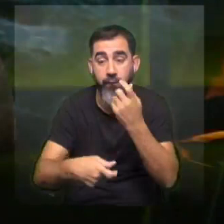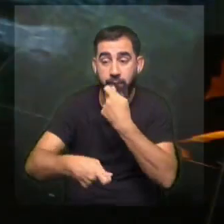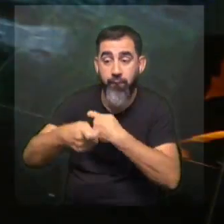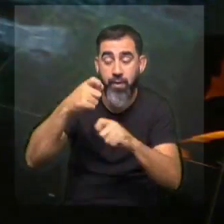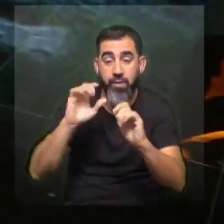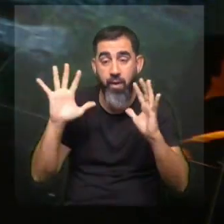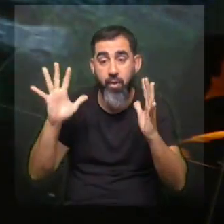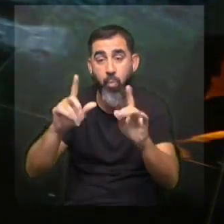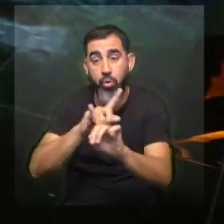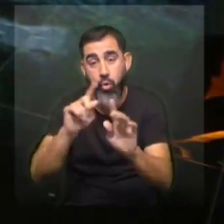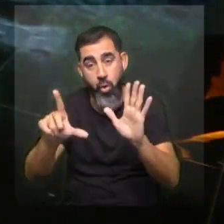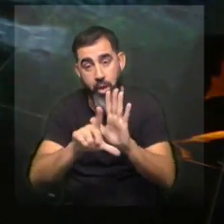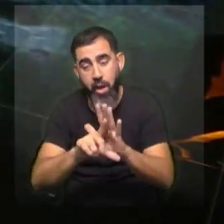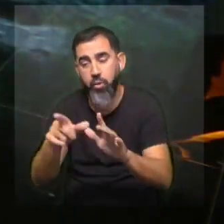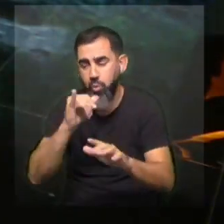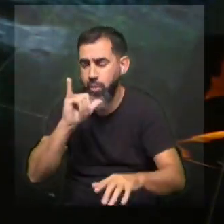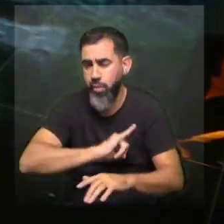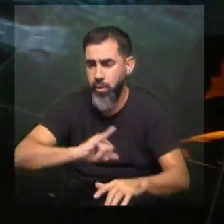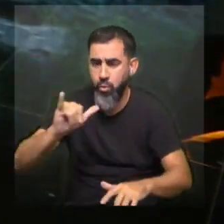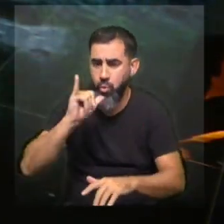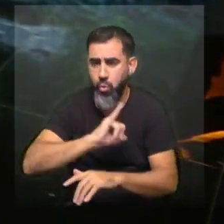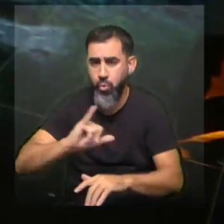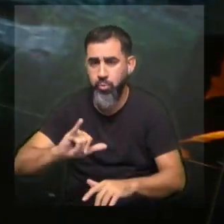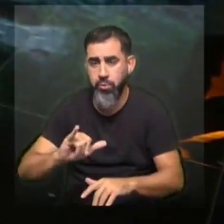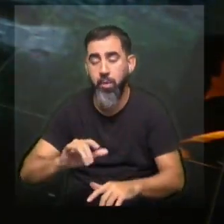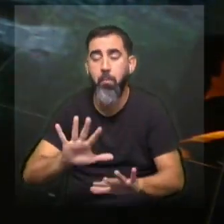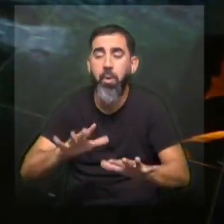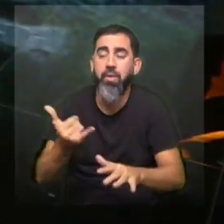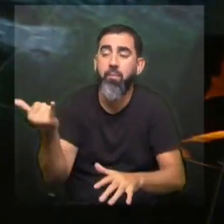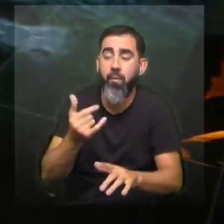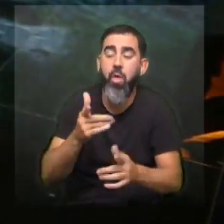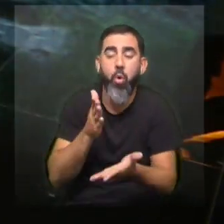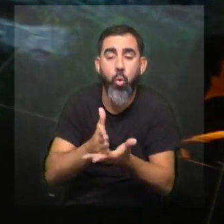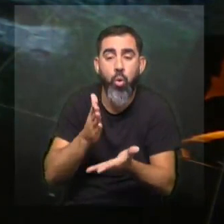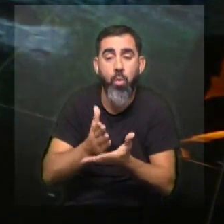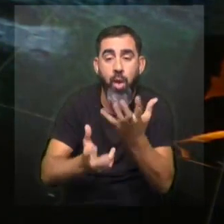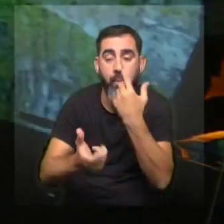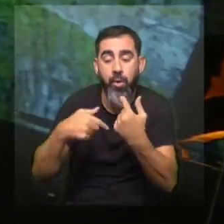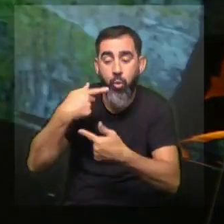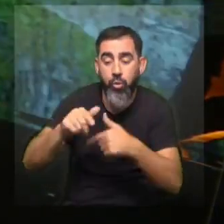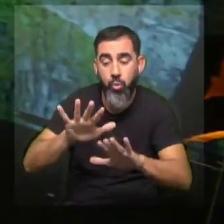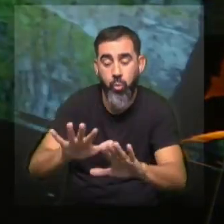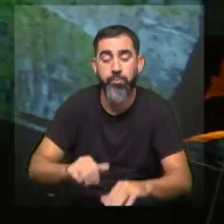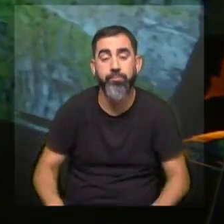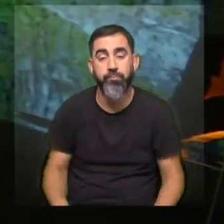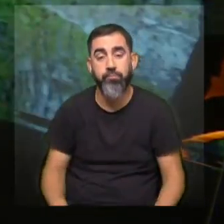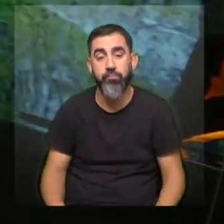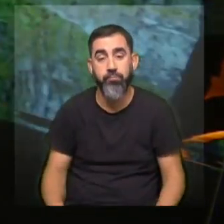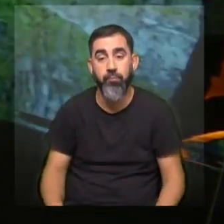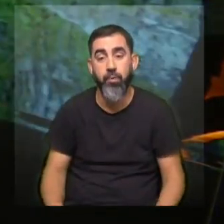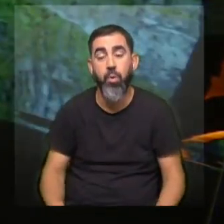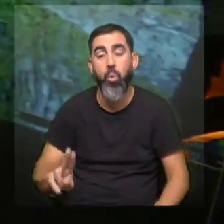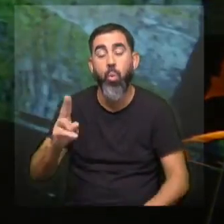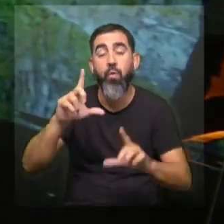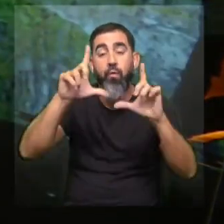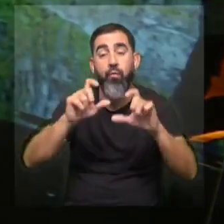nativo ilegal, todo ese tipo de cosas, aunque parezca que no, colabora a que estos animales sigan ahí. Uruguay Fototrampeo es la